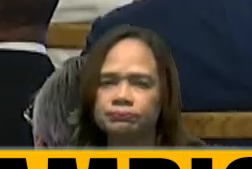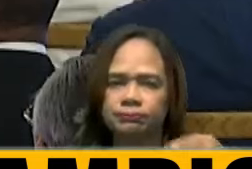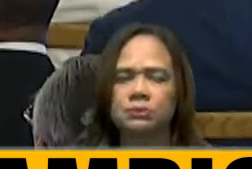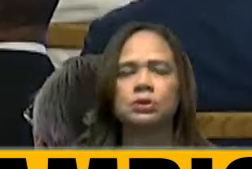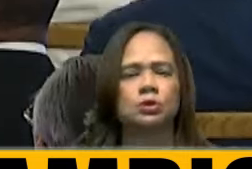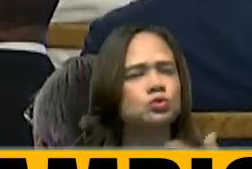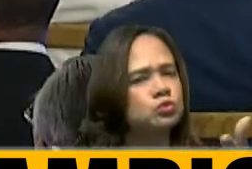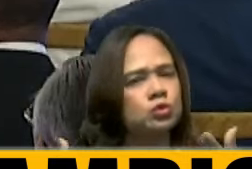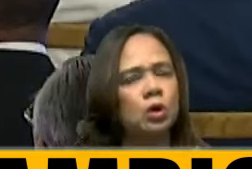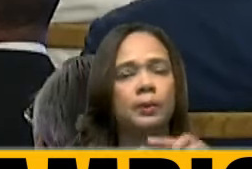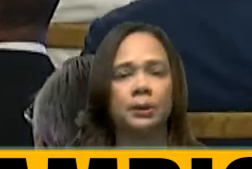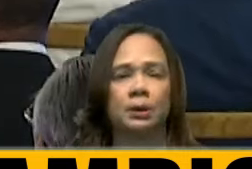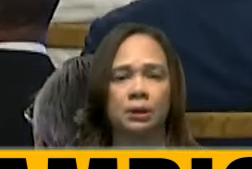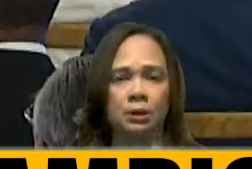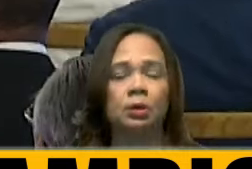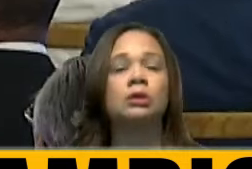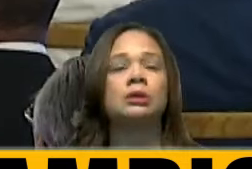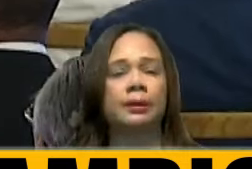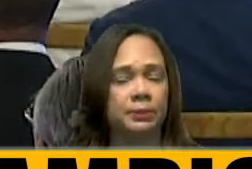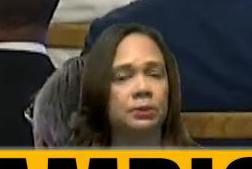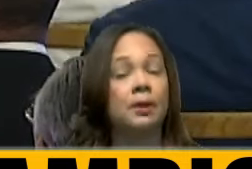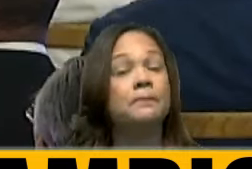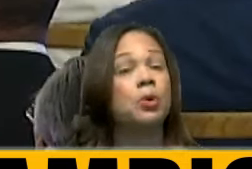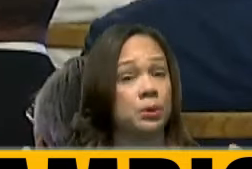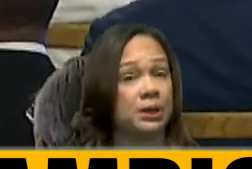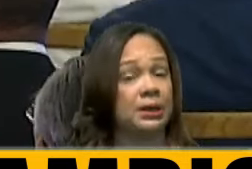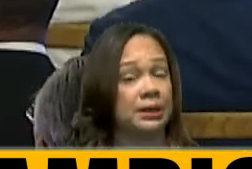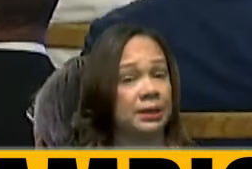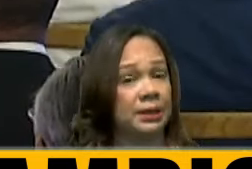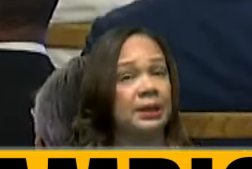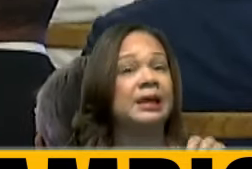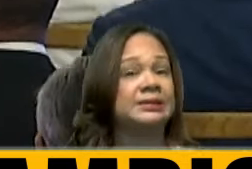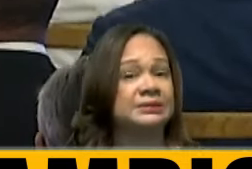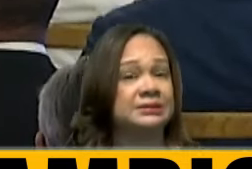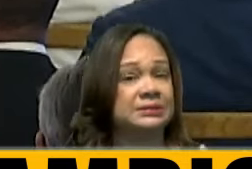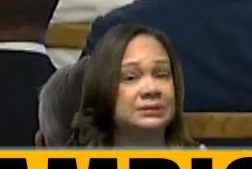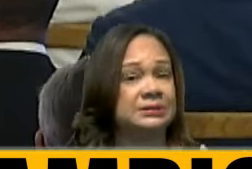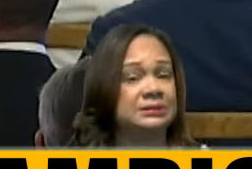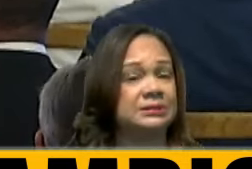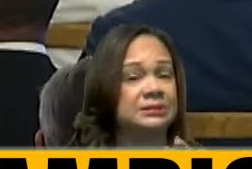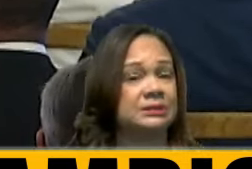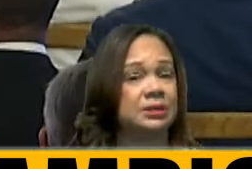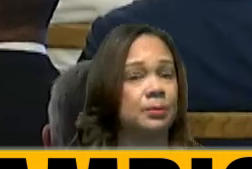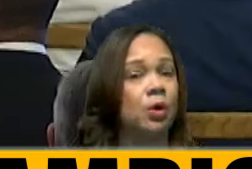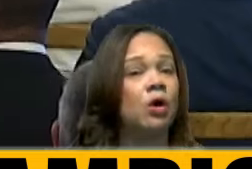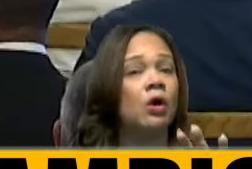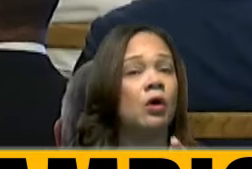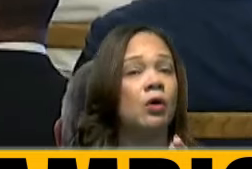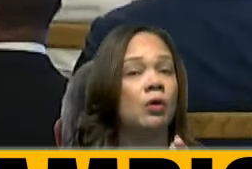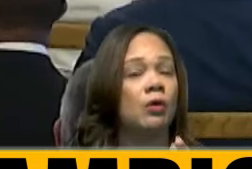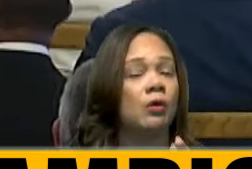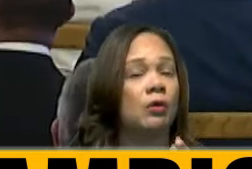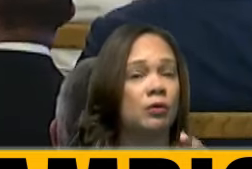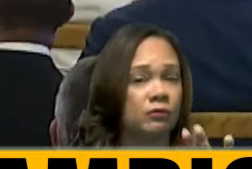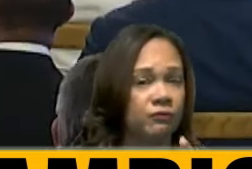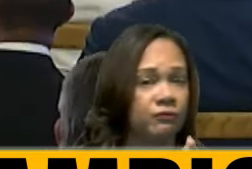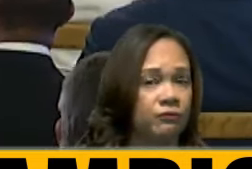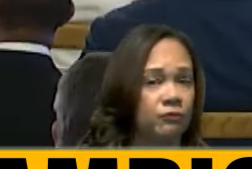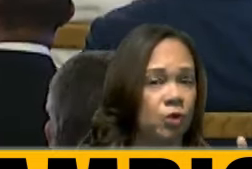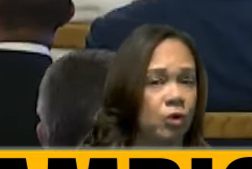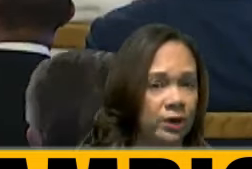yo quiero que el ministro de administración pública simmon fre pueda explicar con detalles